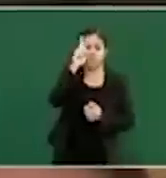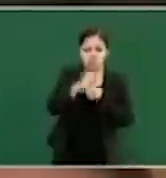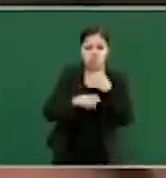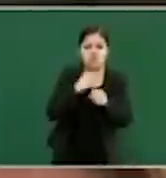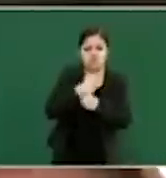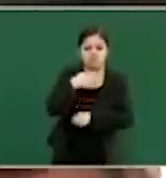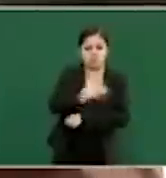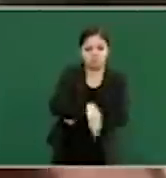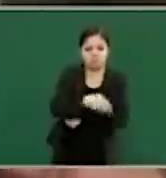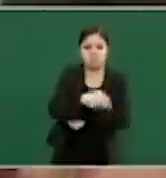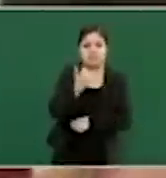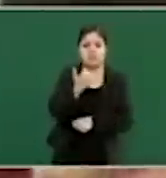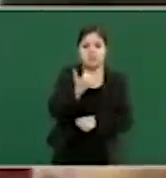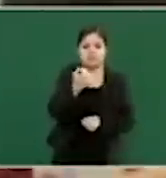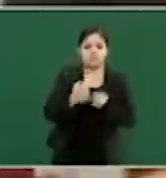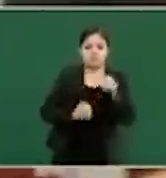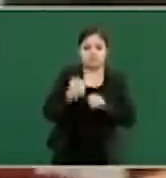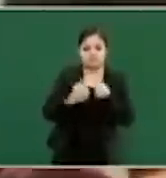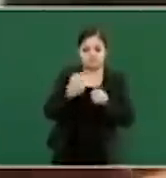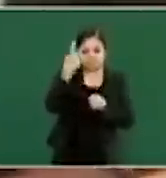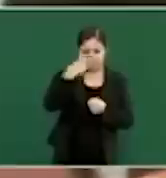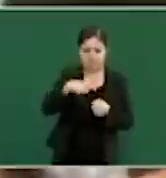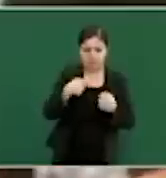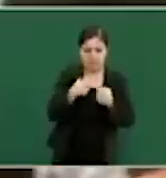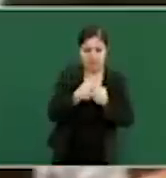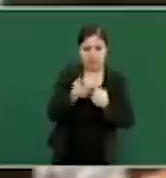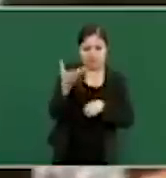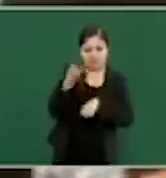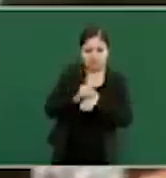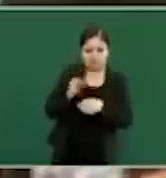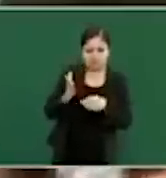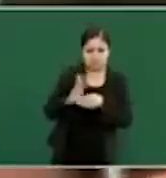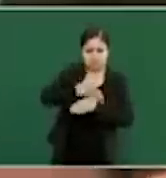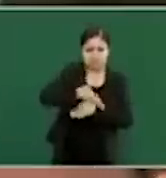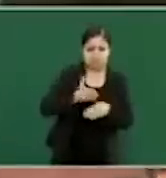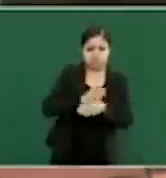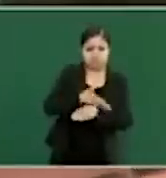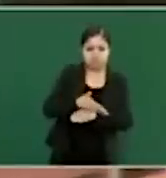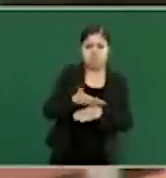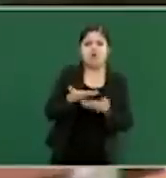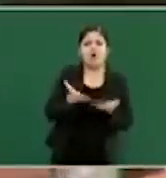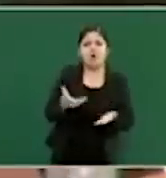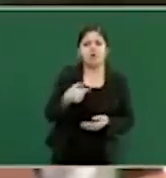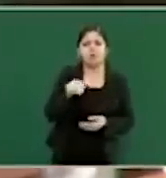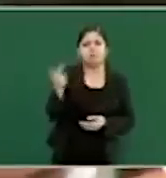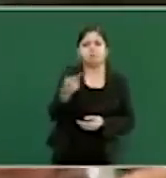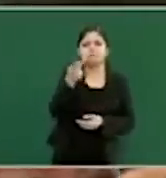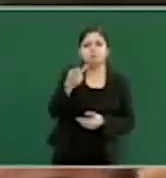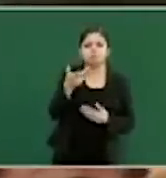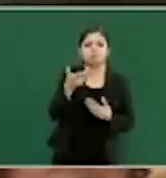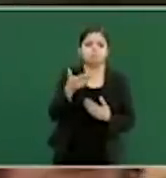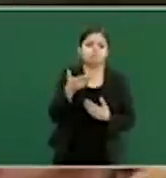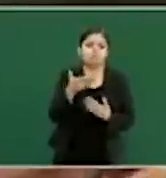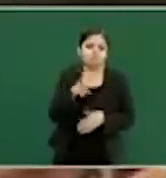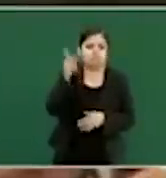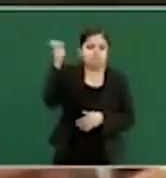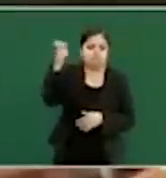y aranceles a los automóviles en la frontera. ¿Cuál es su posición hablando sobre esto, sobre todo que tiene